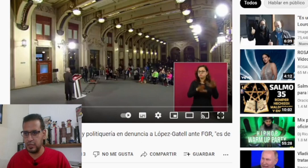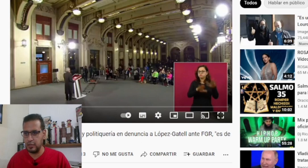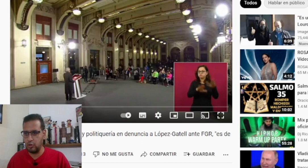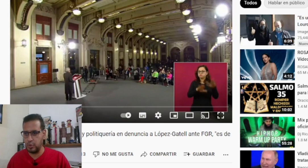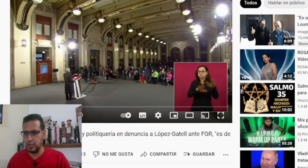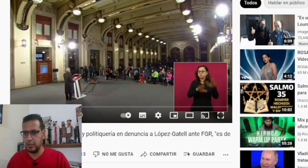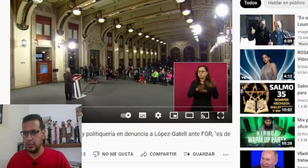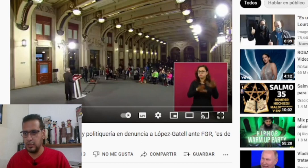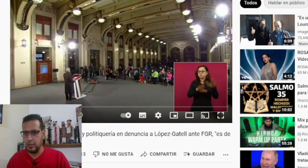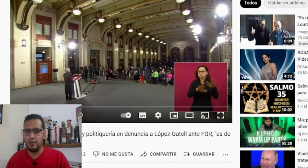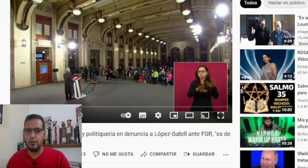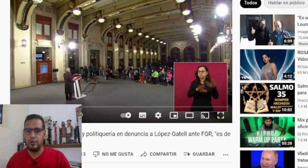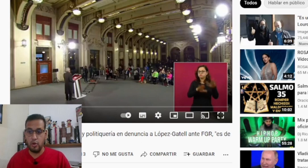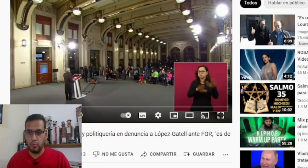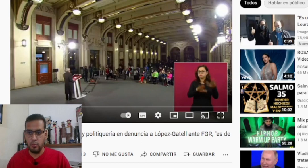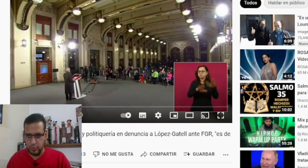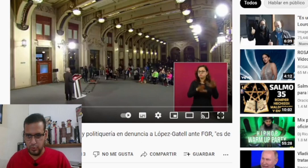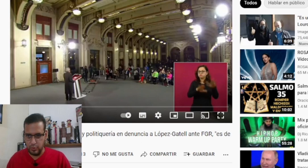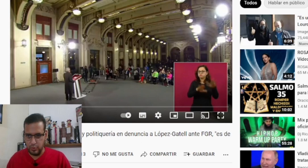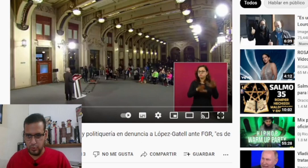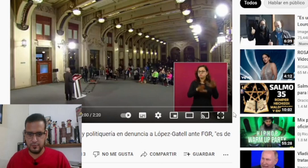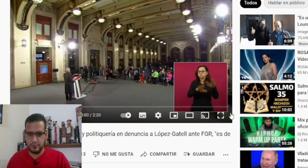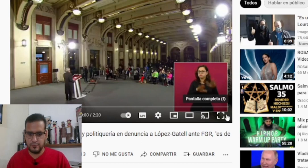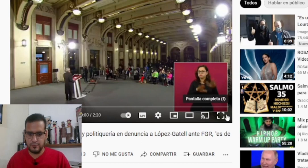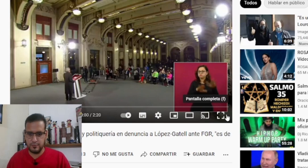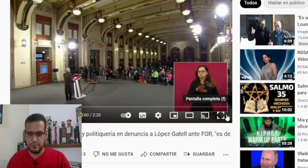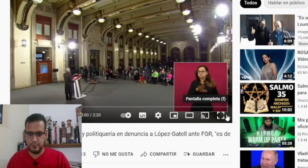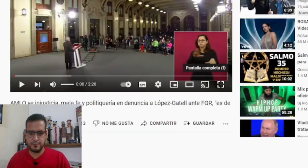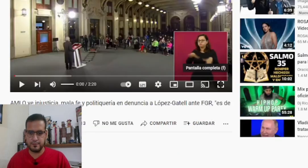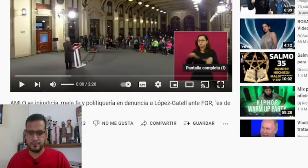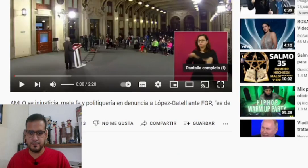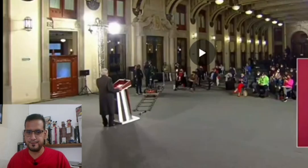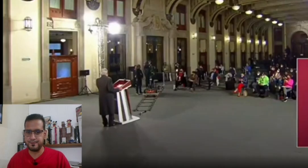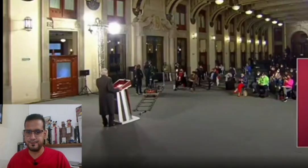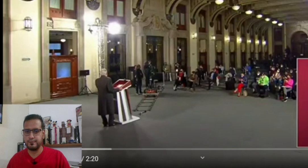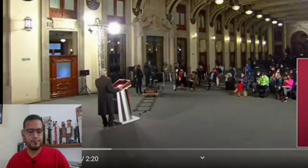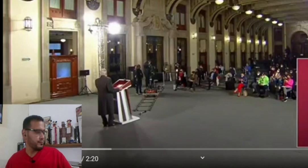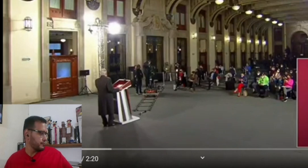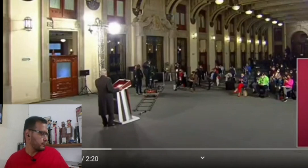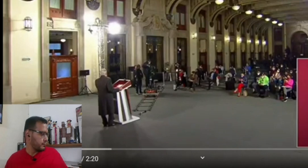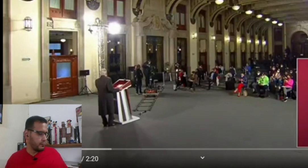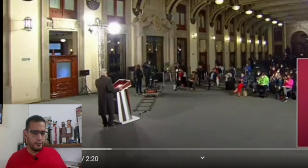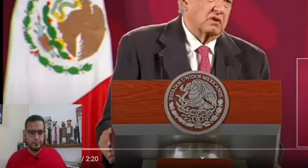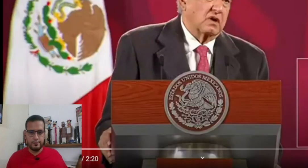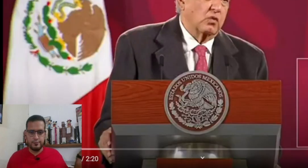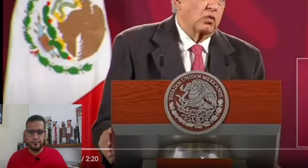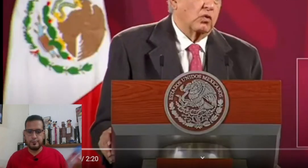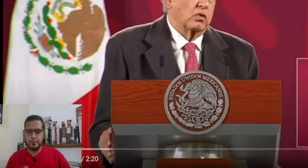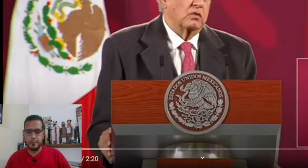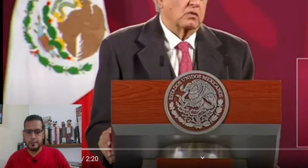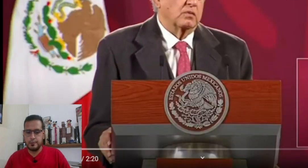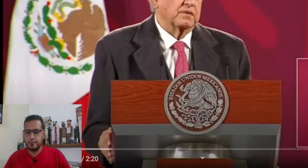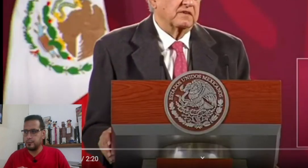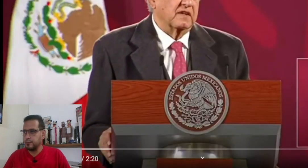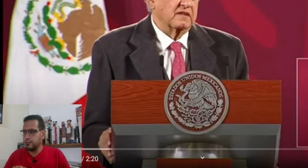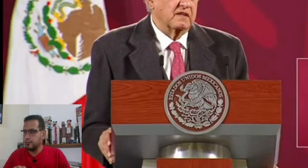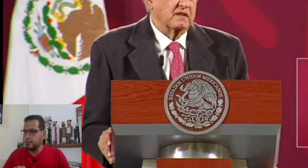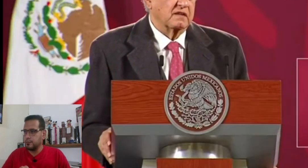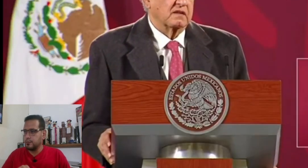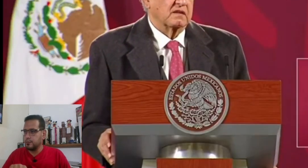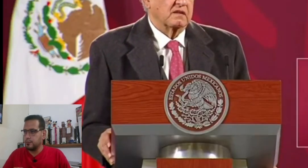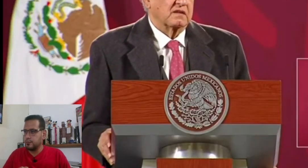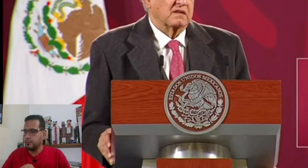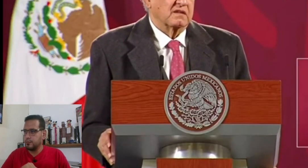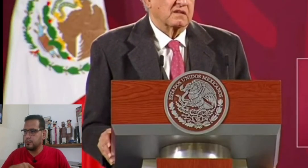dice el presidente López Obrador. Pues de apoyo a Hugo